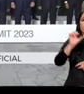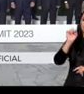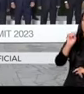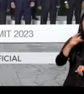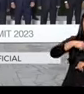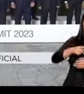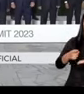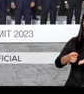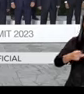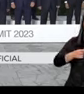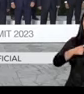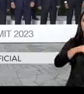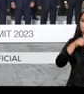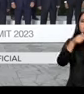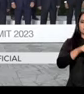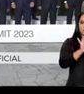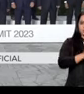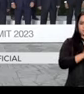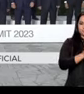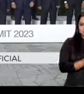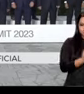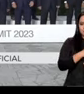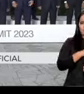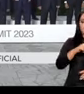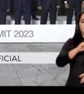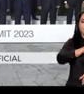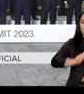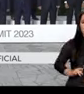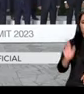salida negociada entre Rusia y Ucrania y entre Rusia y los Estados Unidos.